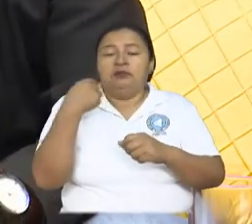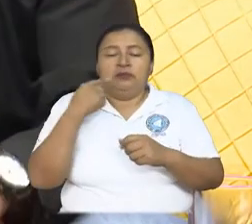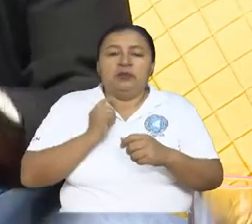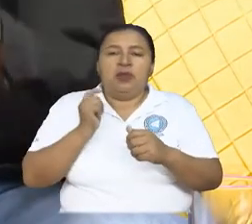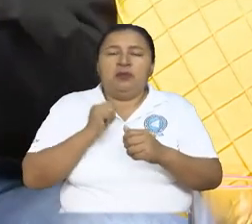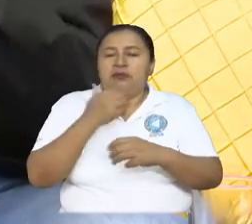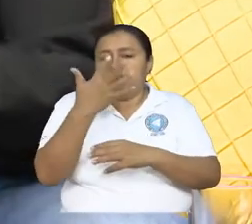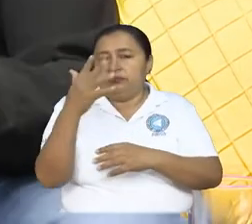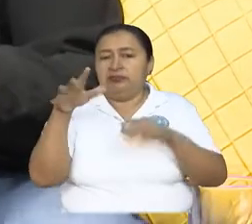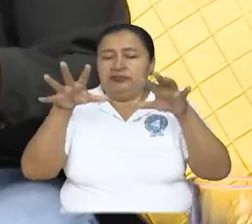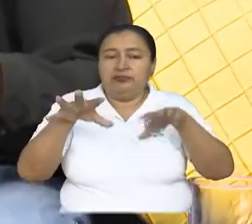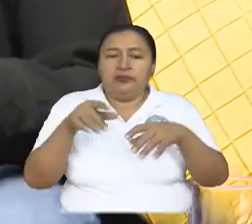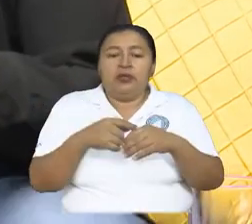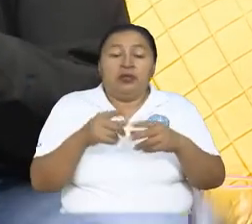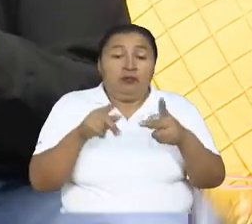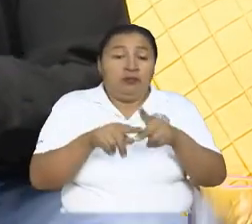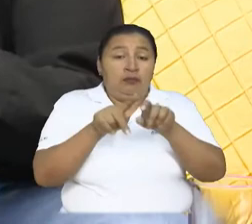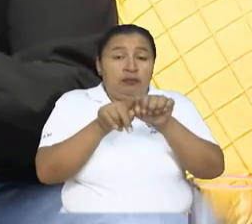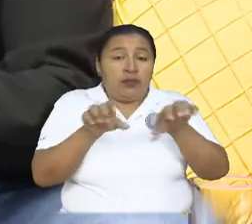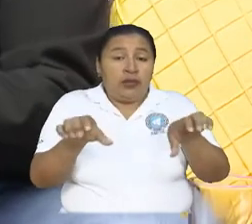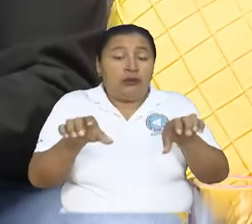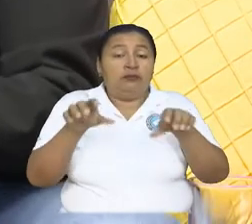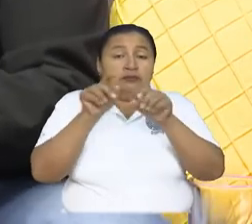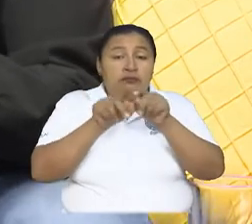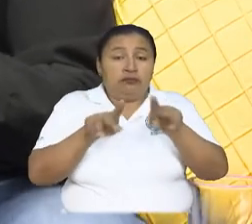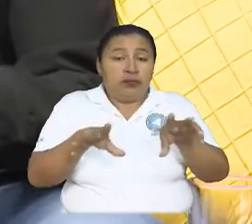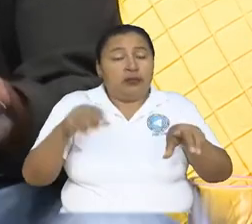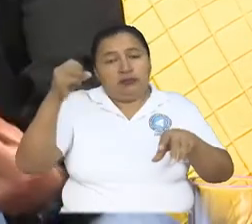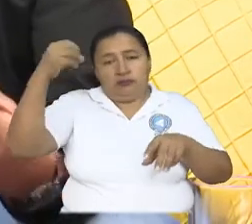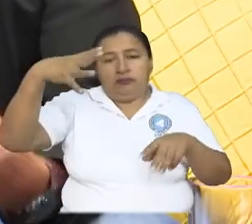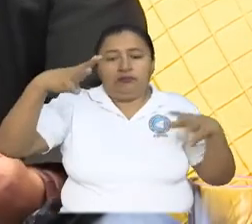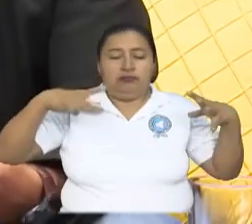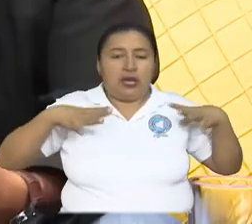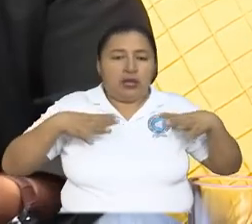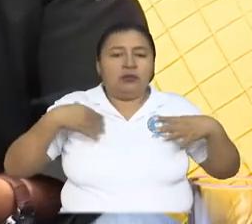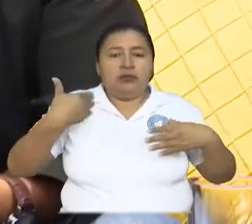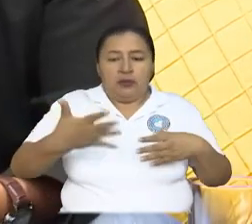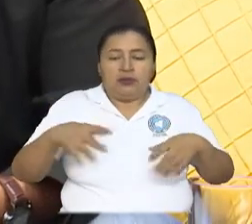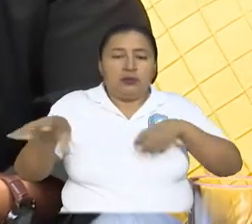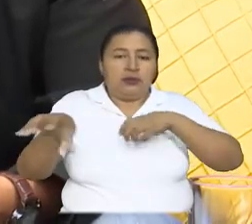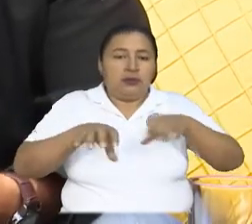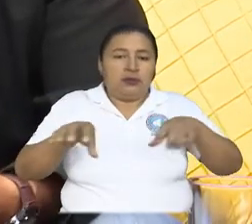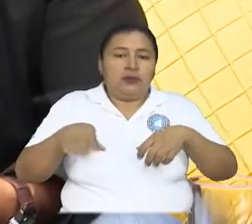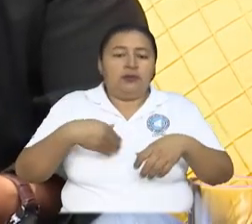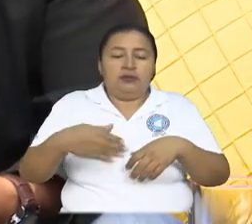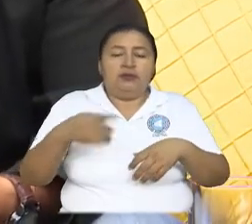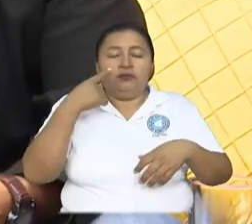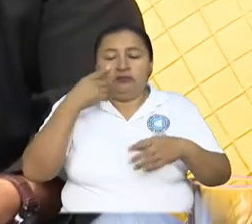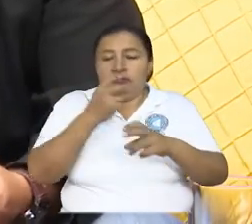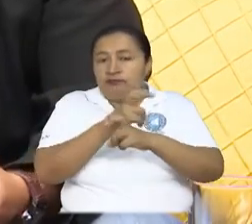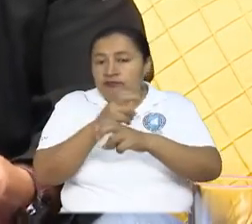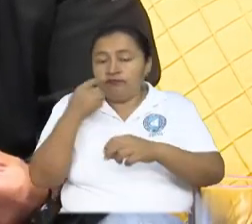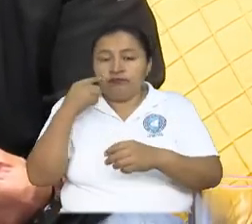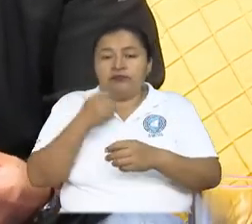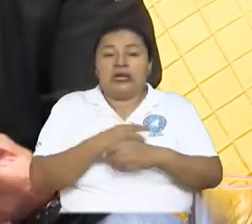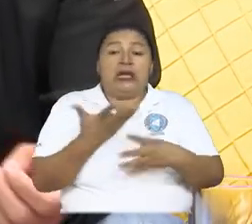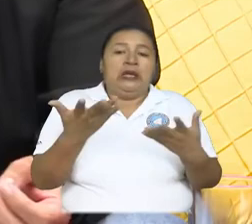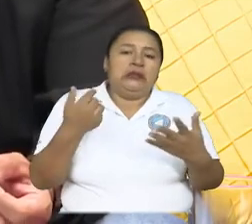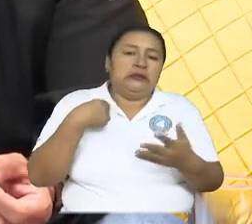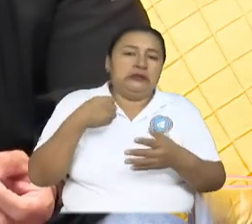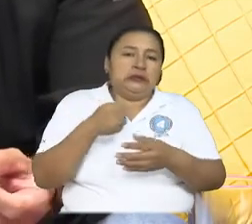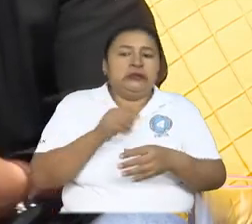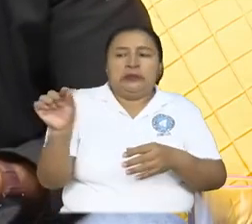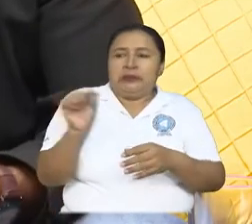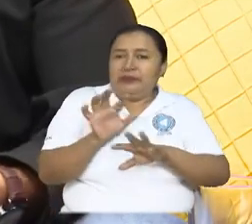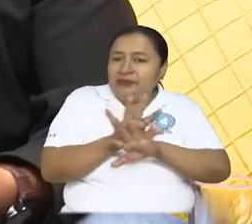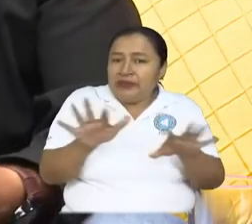nuestro plan verano también está dentro de las actividades epidemiológicas va a decir yo he hecho que vamos a hacer